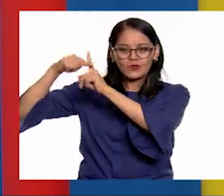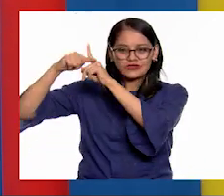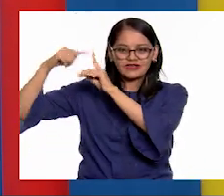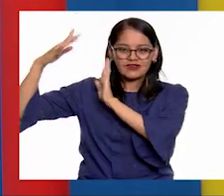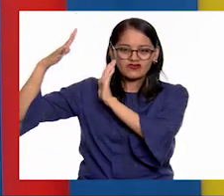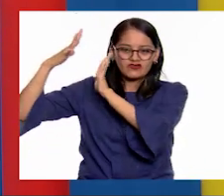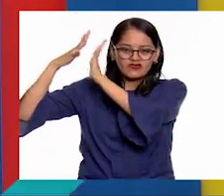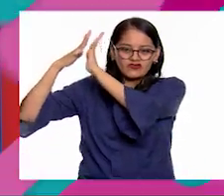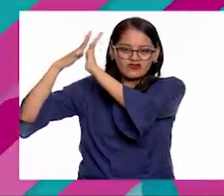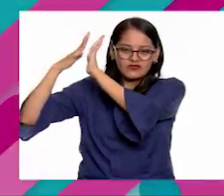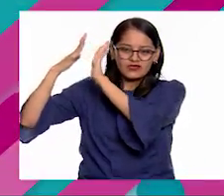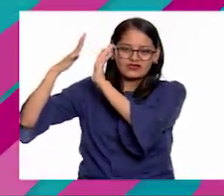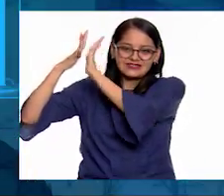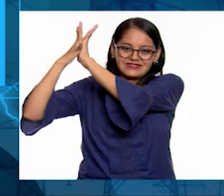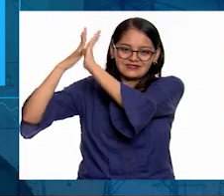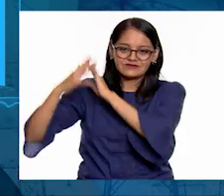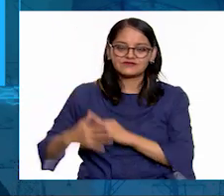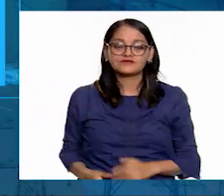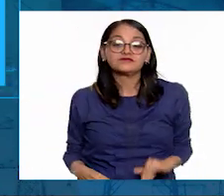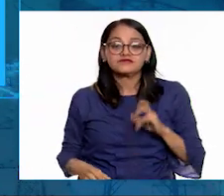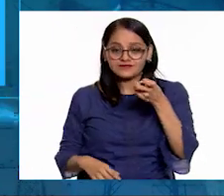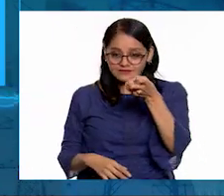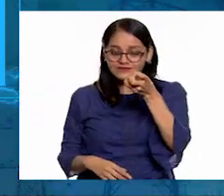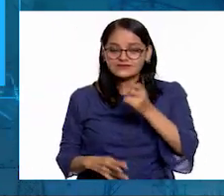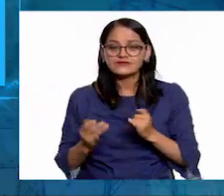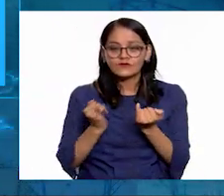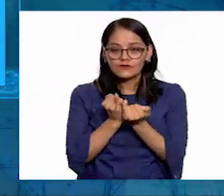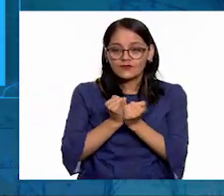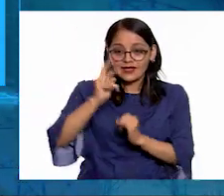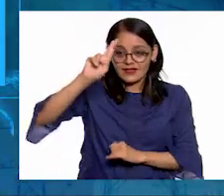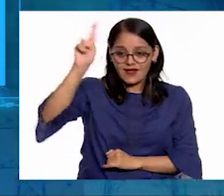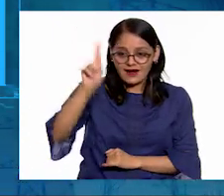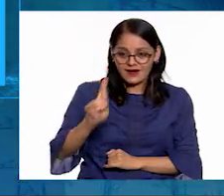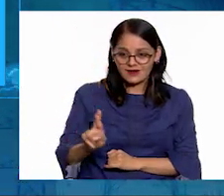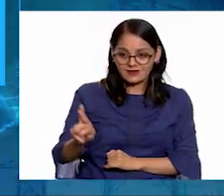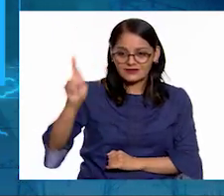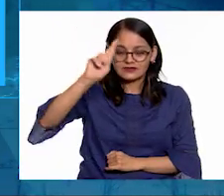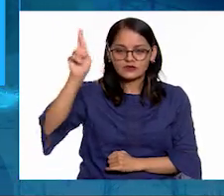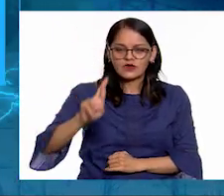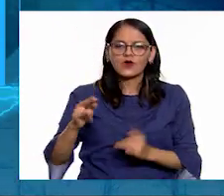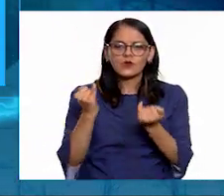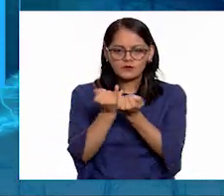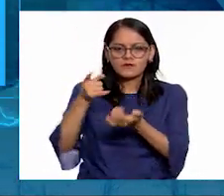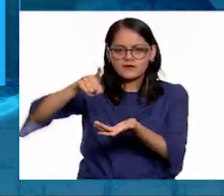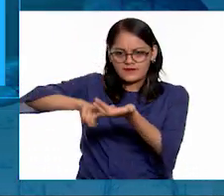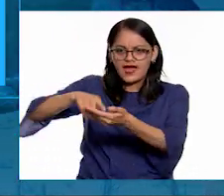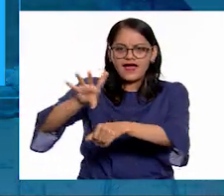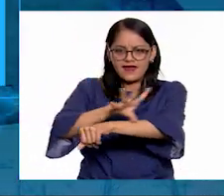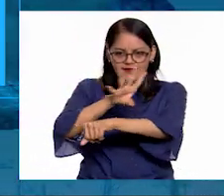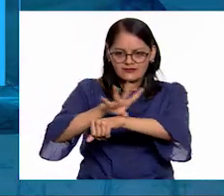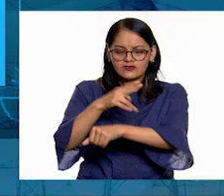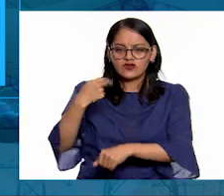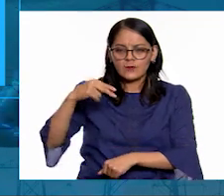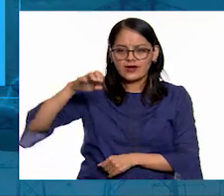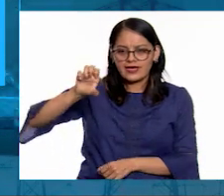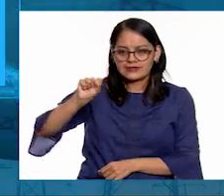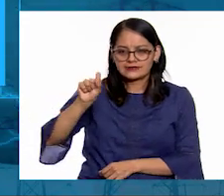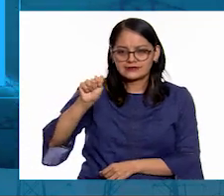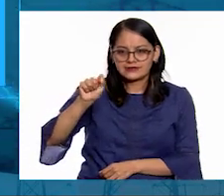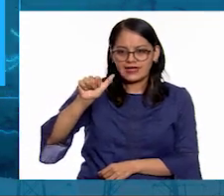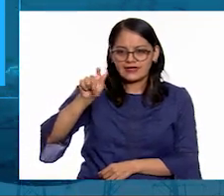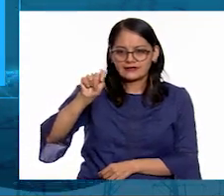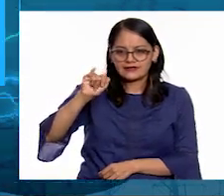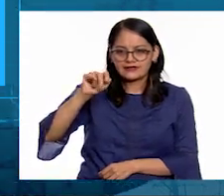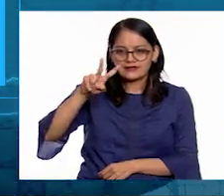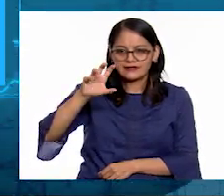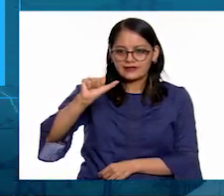cargas negativas del peine, ¿no? Exacto. Los rayos también se producen por la electricidad estática. Es un espectáculo de